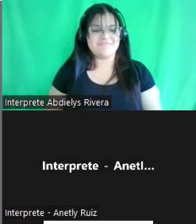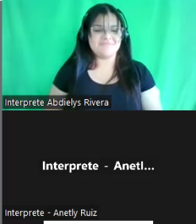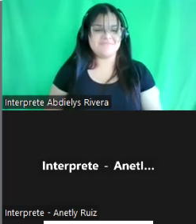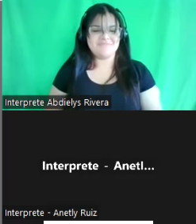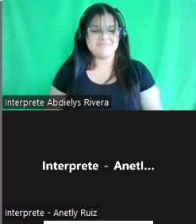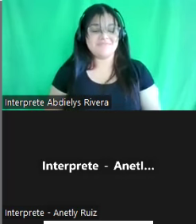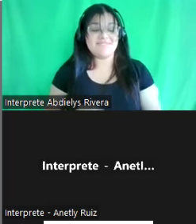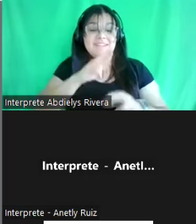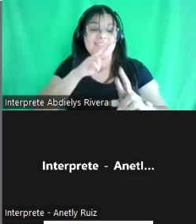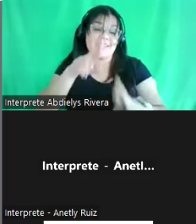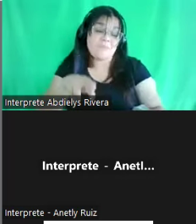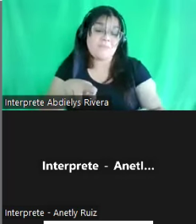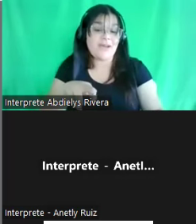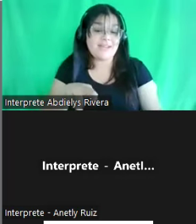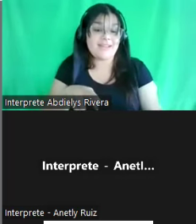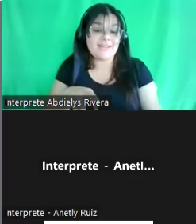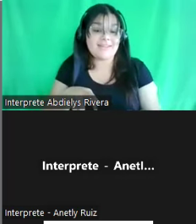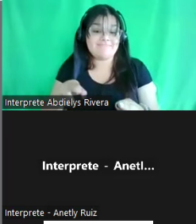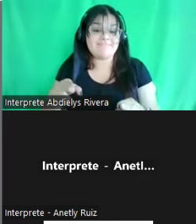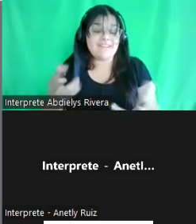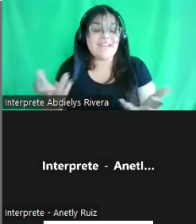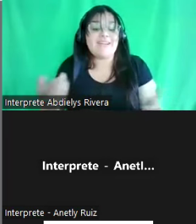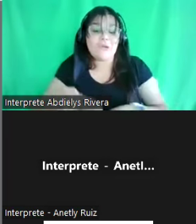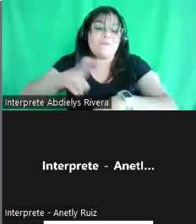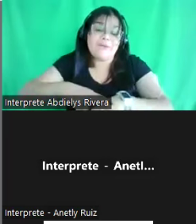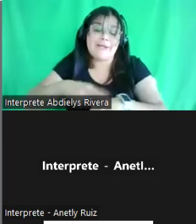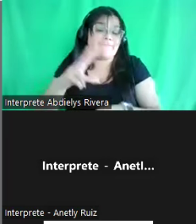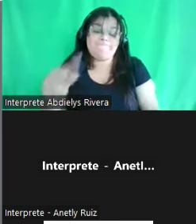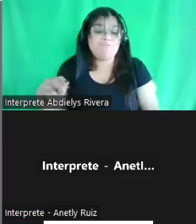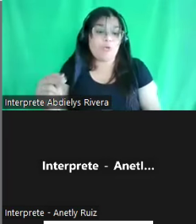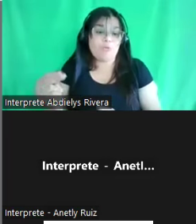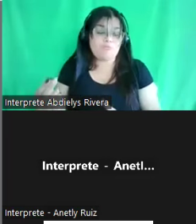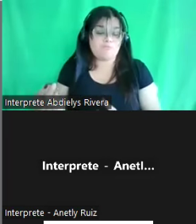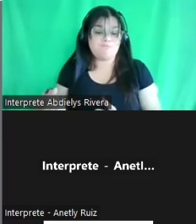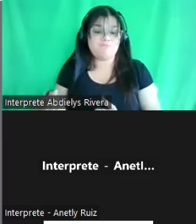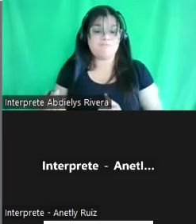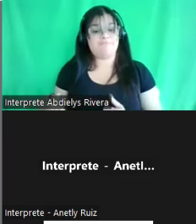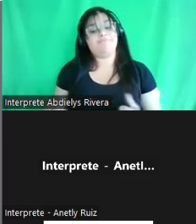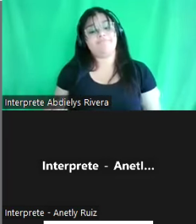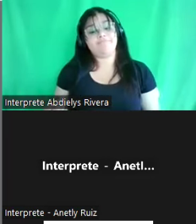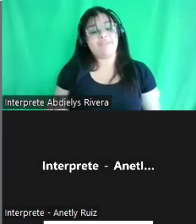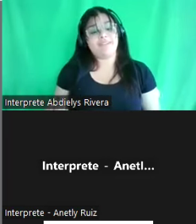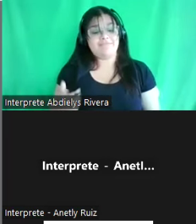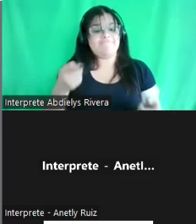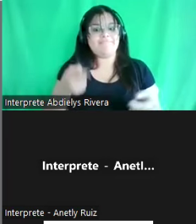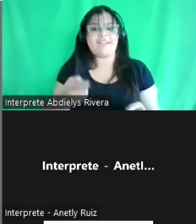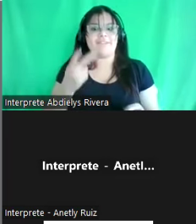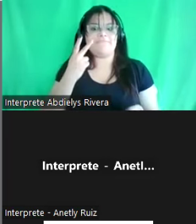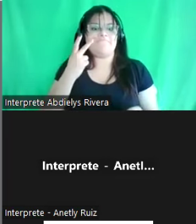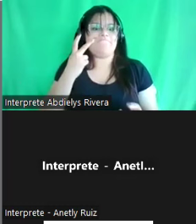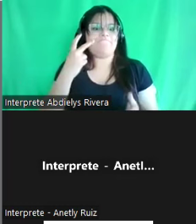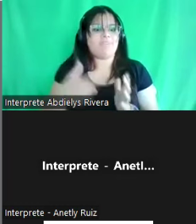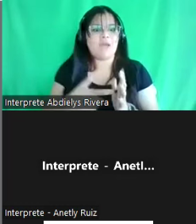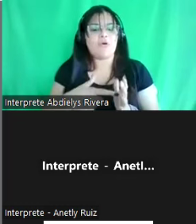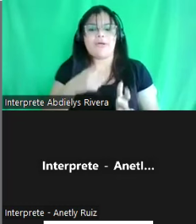La respuesta la mayoría del tiempo es no. Así es que aquí pues observamos, a veces no hay espacio para acomodar